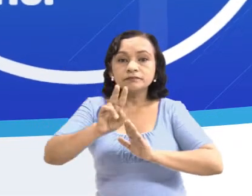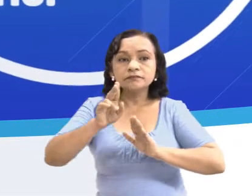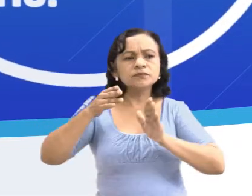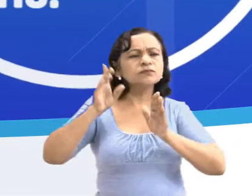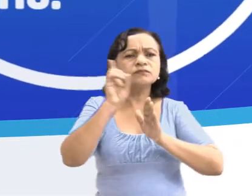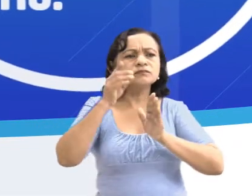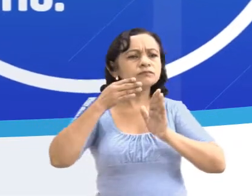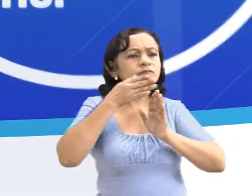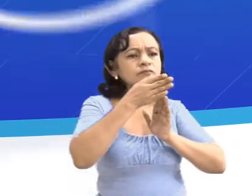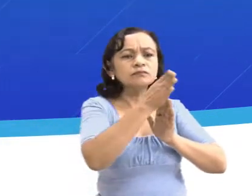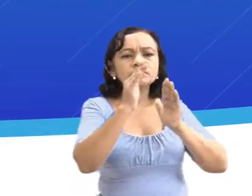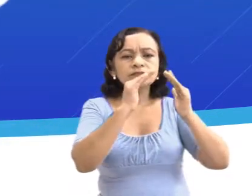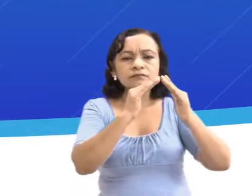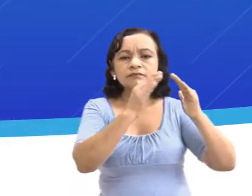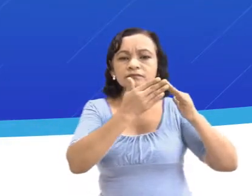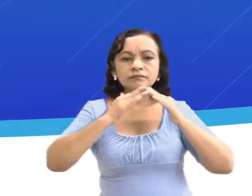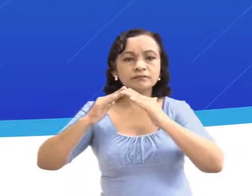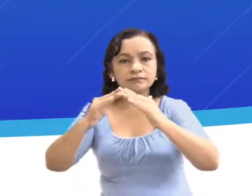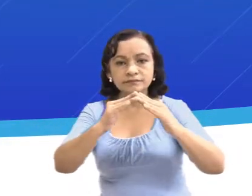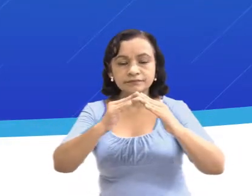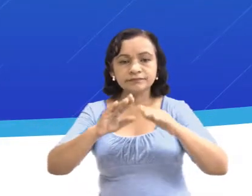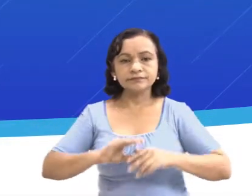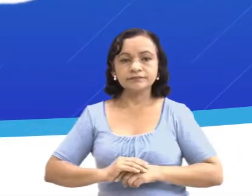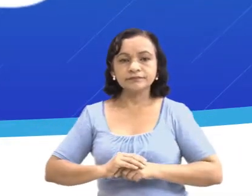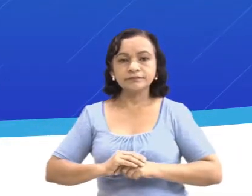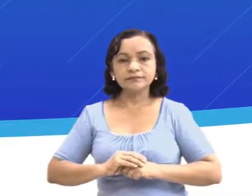Identifiquemos rutas de evacuación en la casa y el barrio.